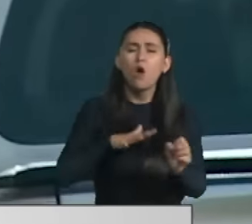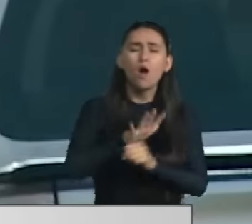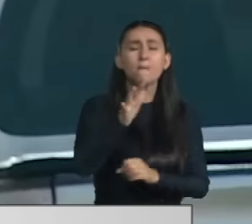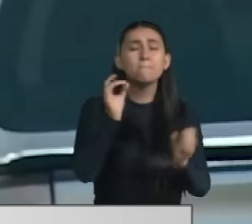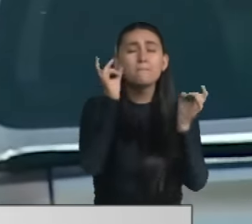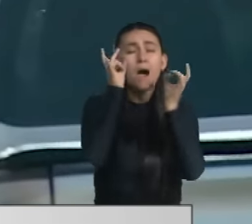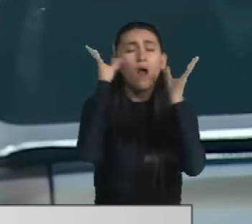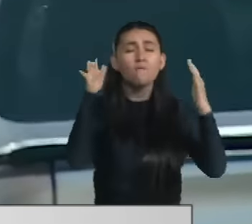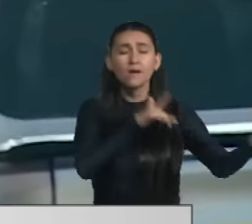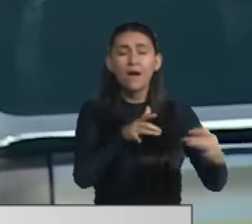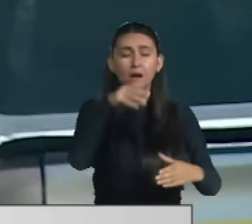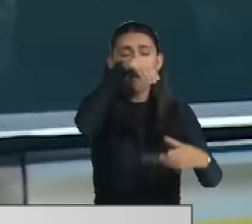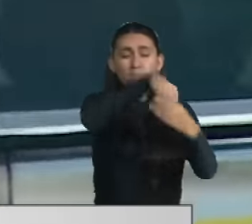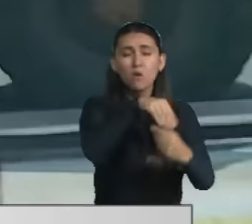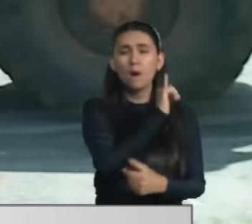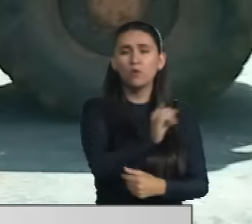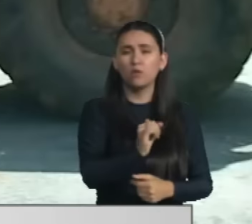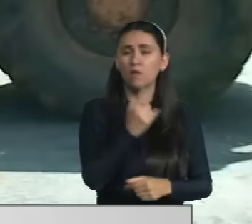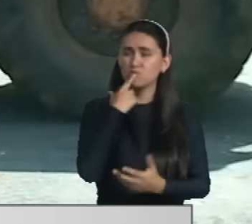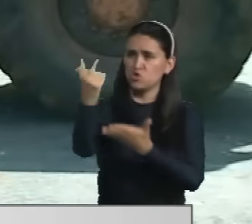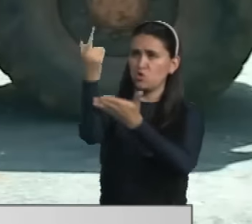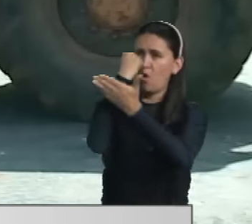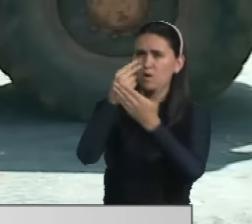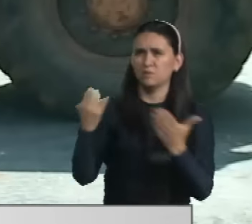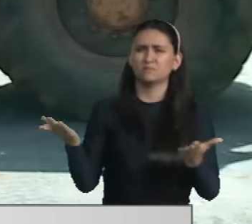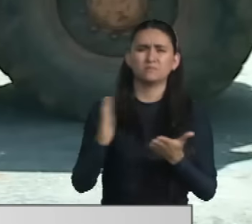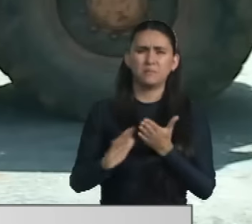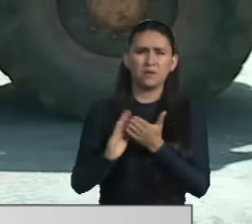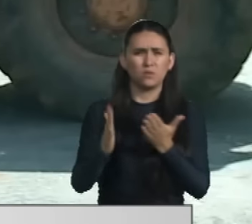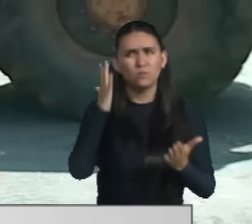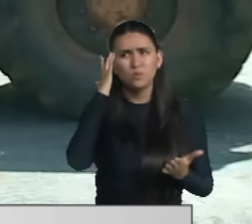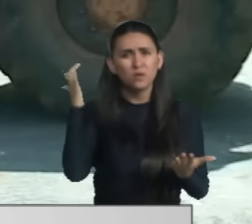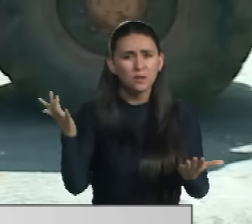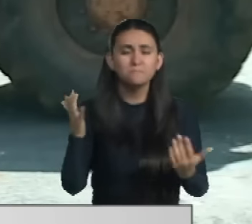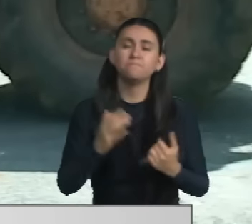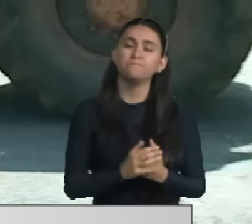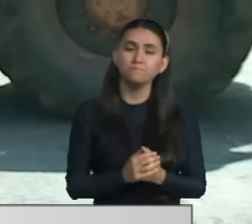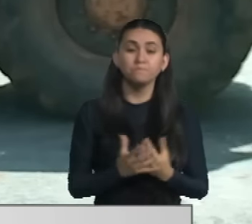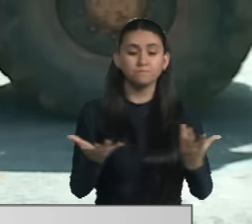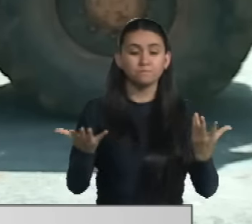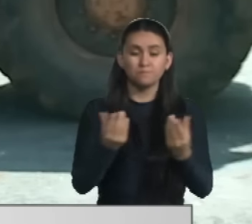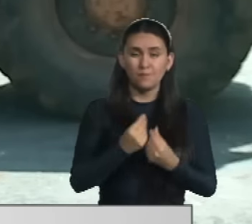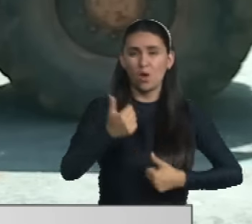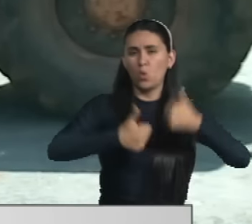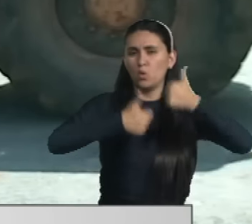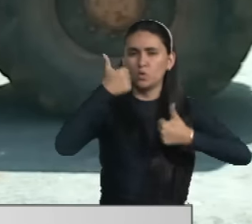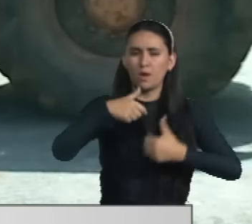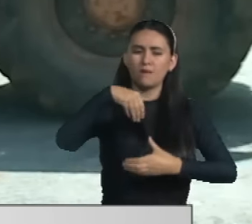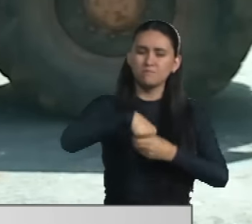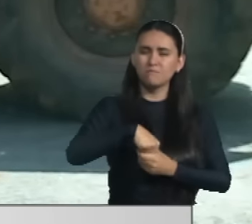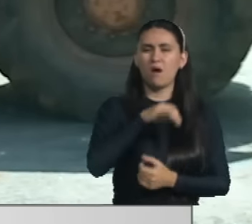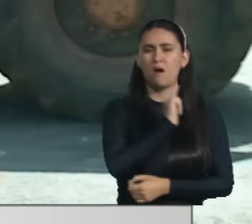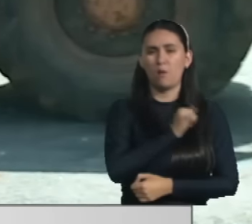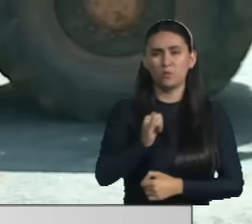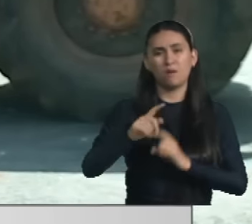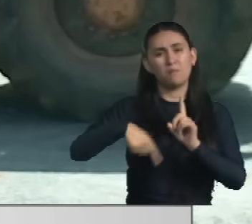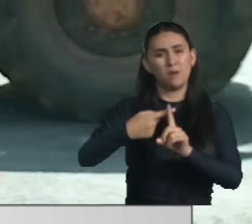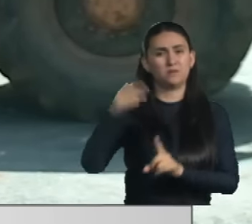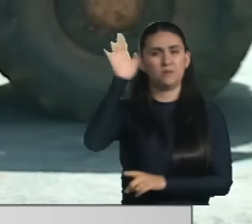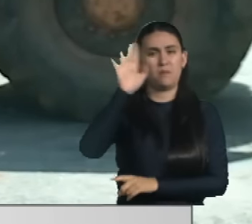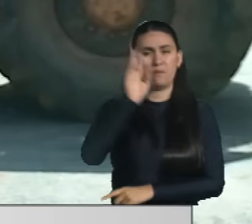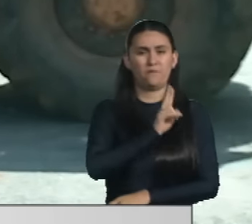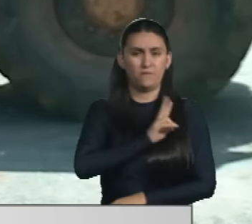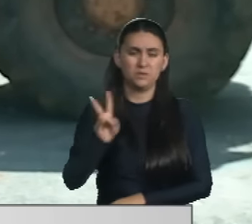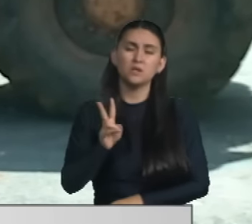el conflicto armado en Colombia. A esta hora, las autoridades locales y departamentales adelantan un consejo de seguridad en